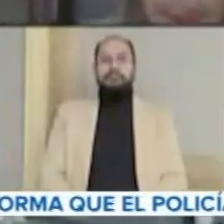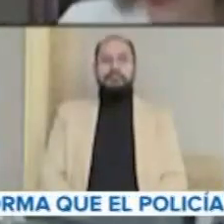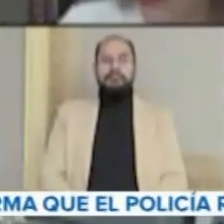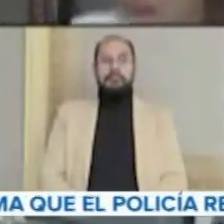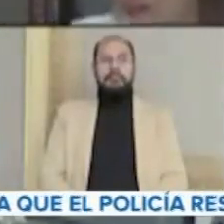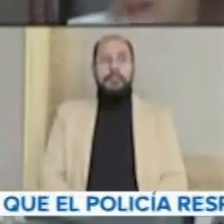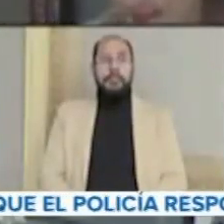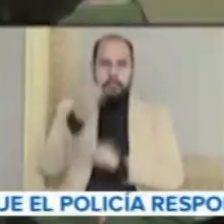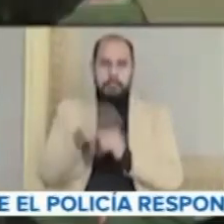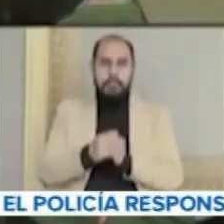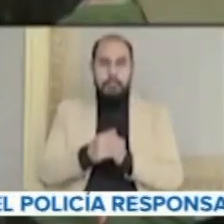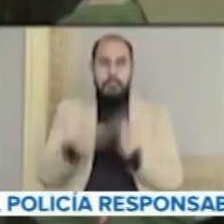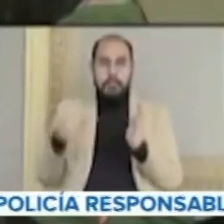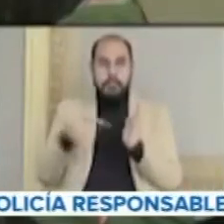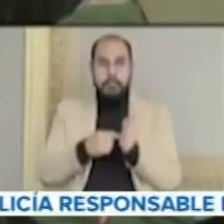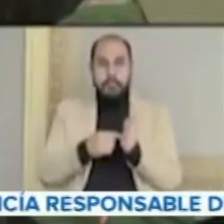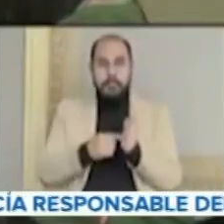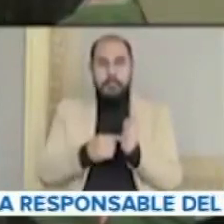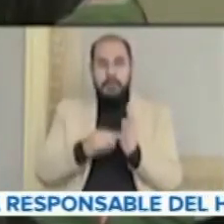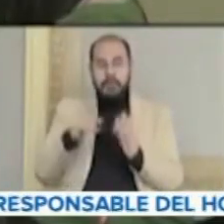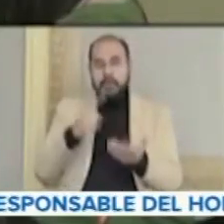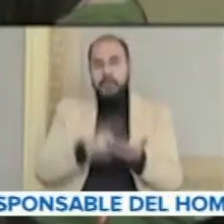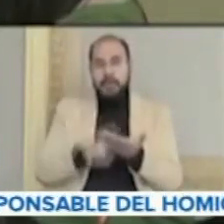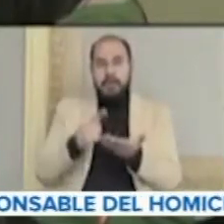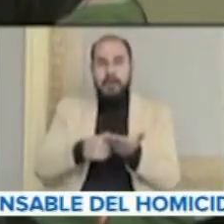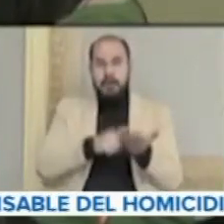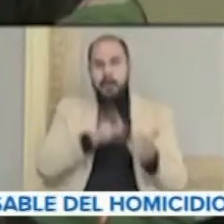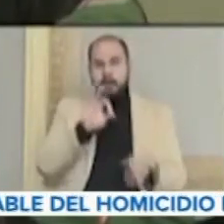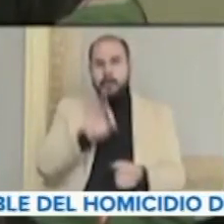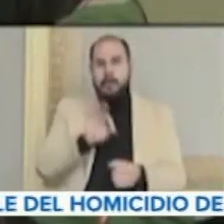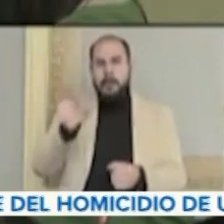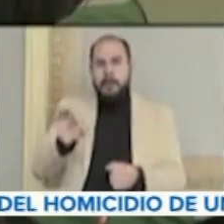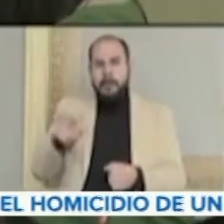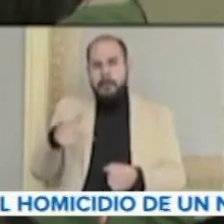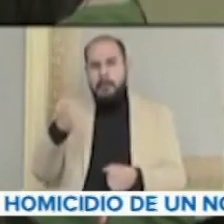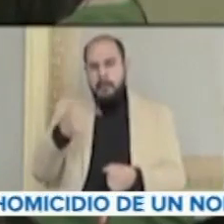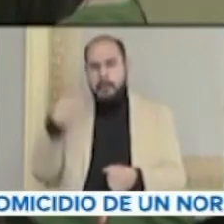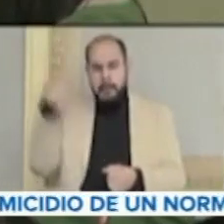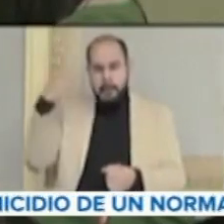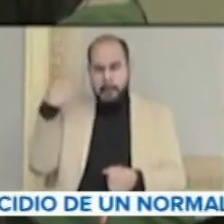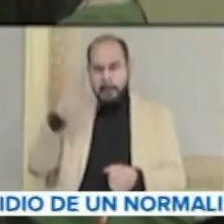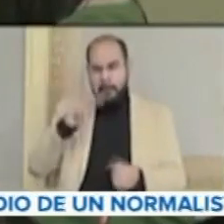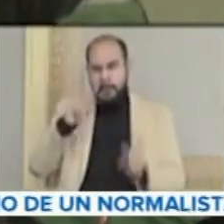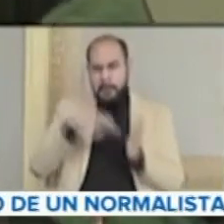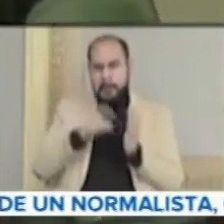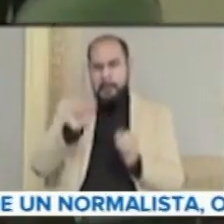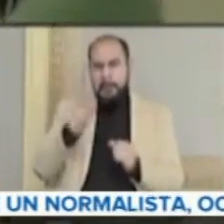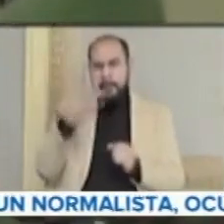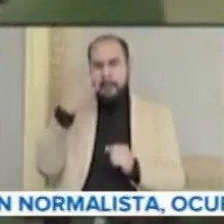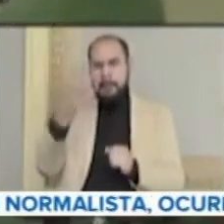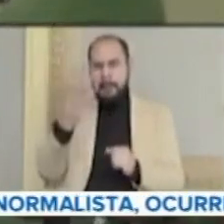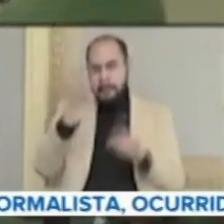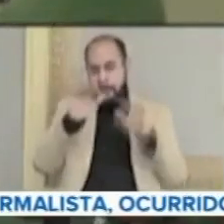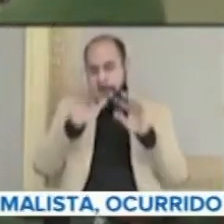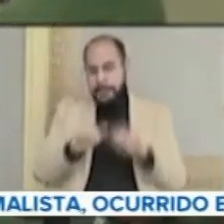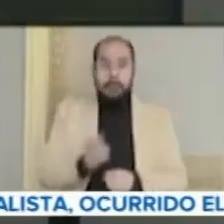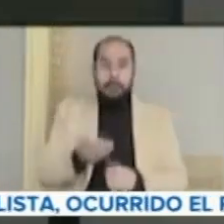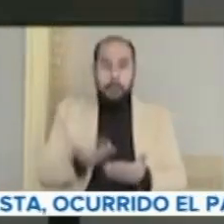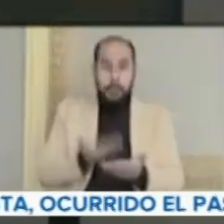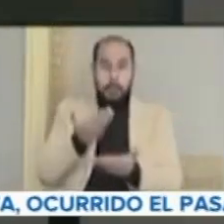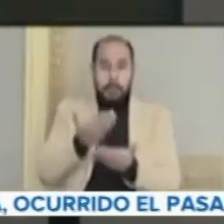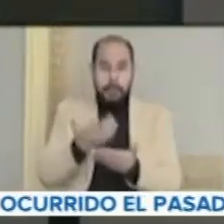nombres descarte los que no vayan a ser considerados y posteriormente los que sí sean